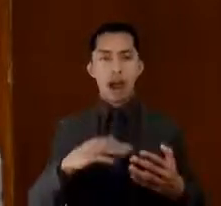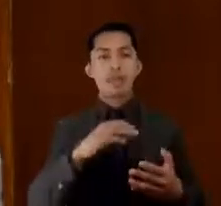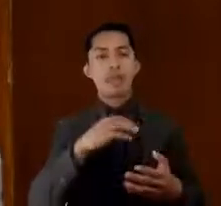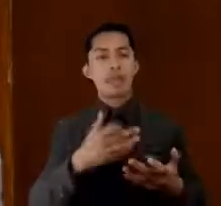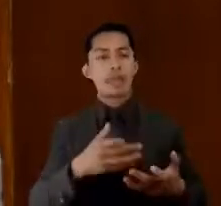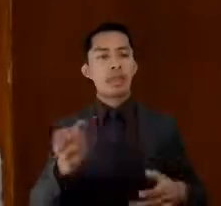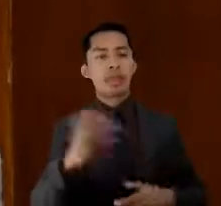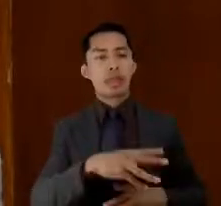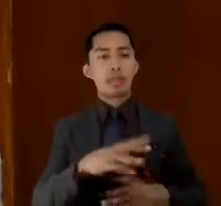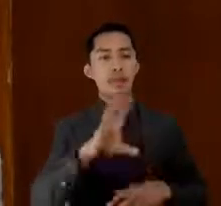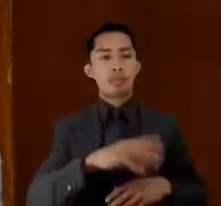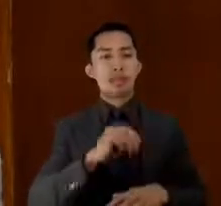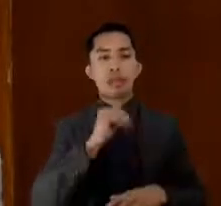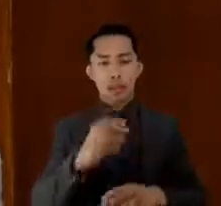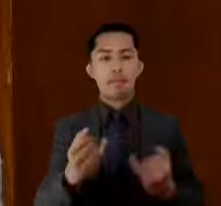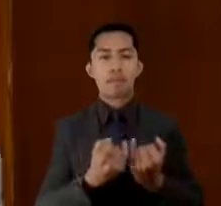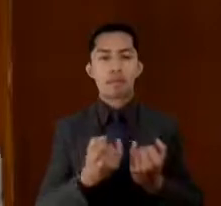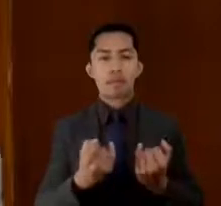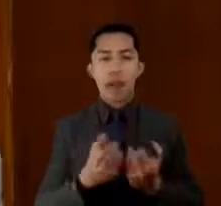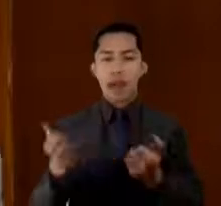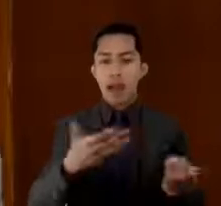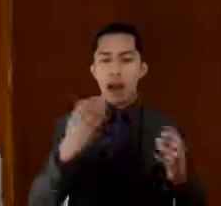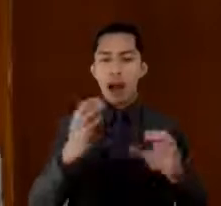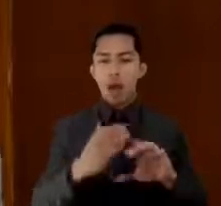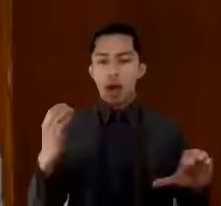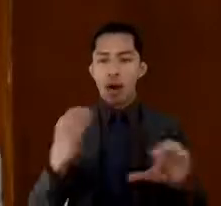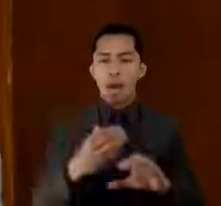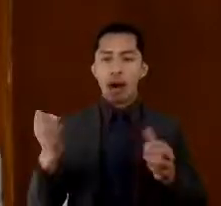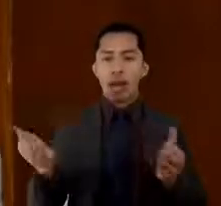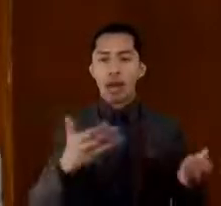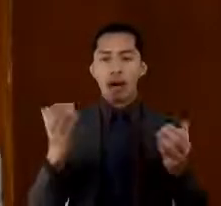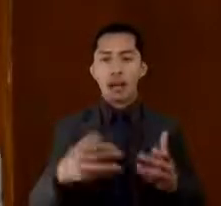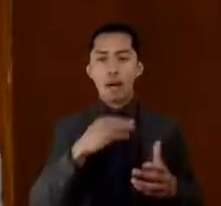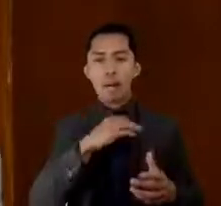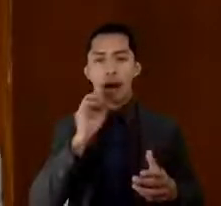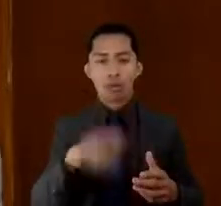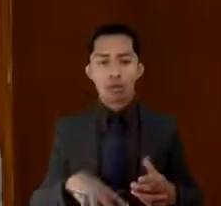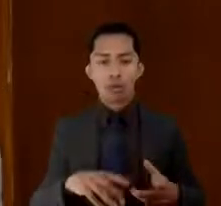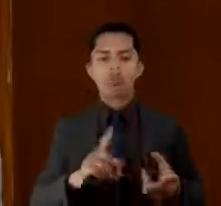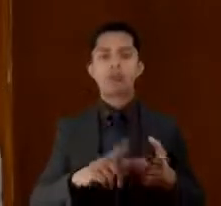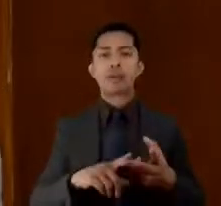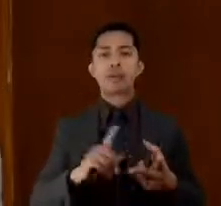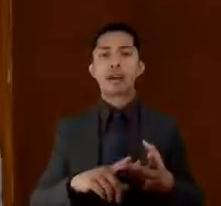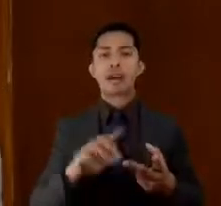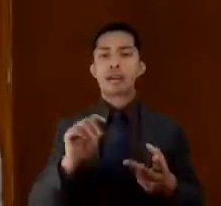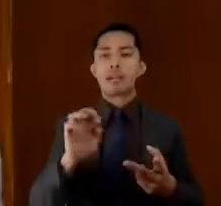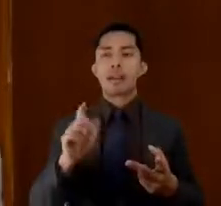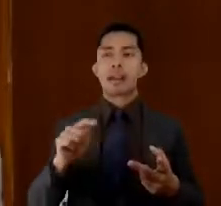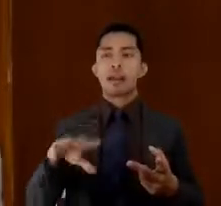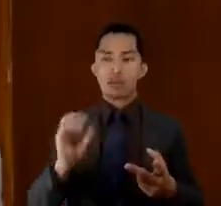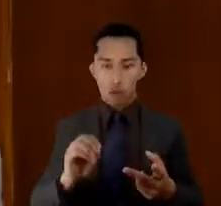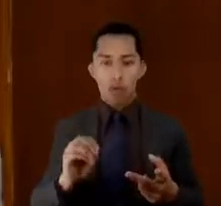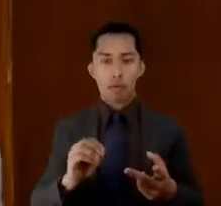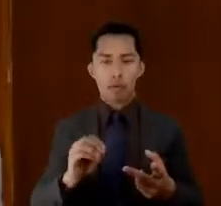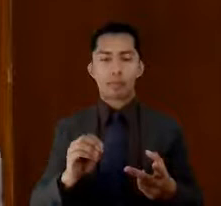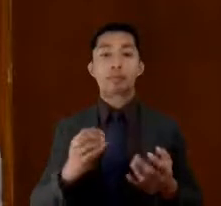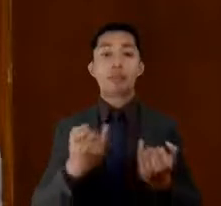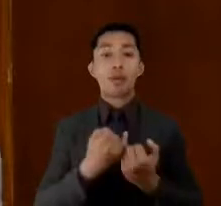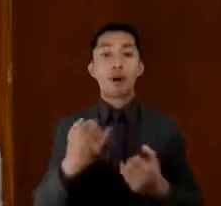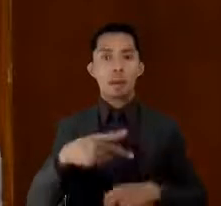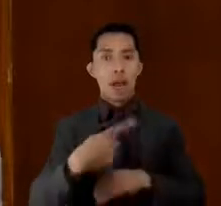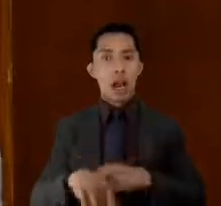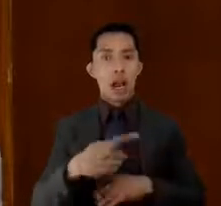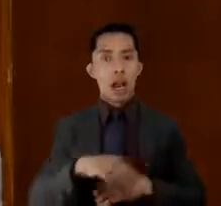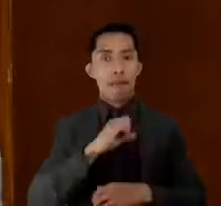clandestinos, así como el tránsito constante de camiones repletos de desechos orgánicos en Chimalpa, en Tepatlasco, y residuos peligrosos que